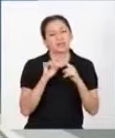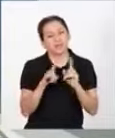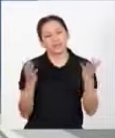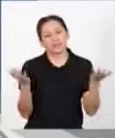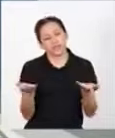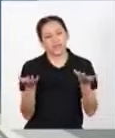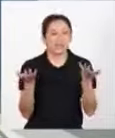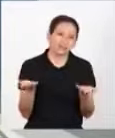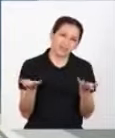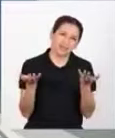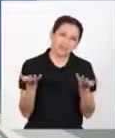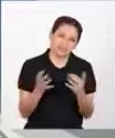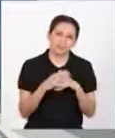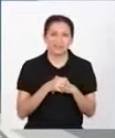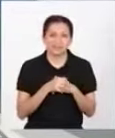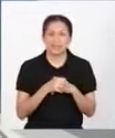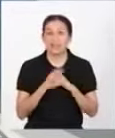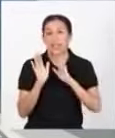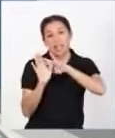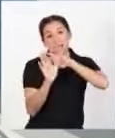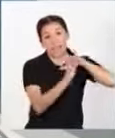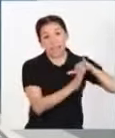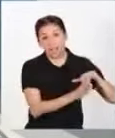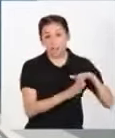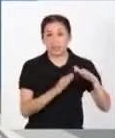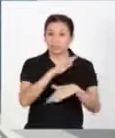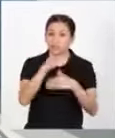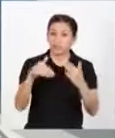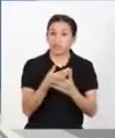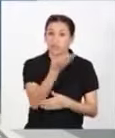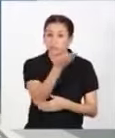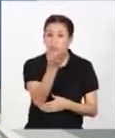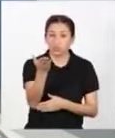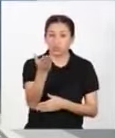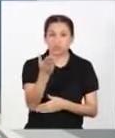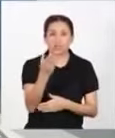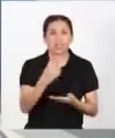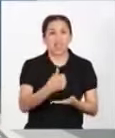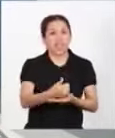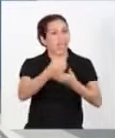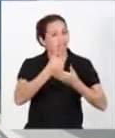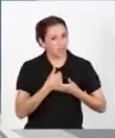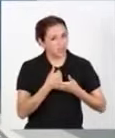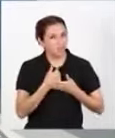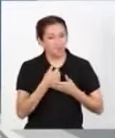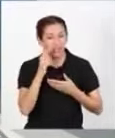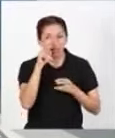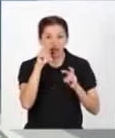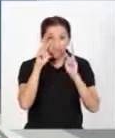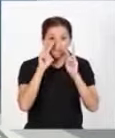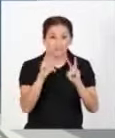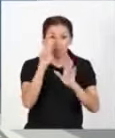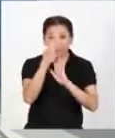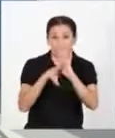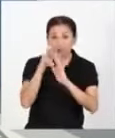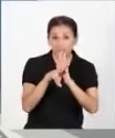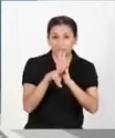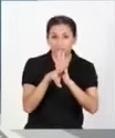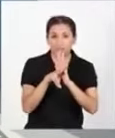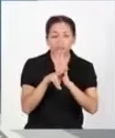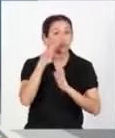¡Ja, ja, Pero bueno, bueno, bueno, aparte de todo lo que ustedes muy agudamente